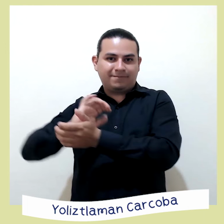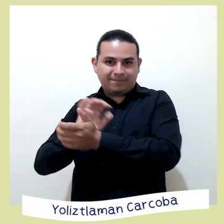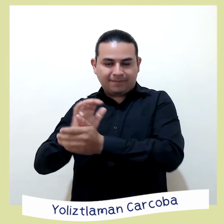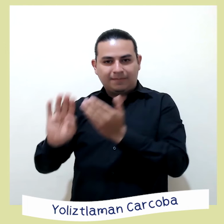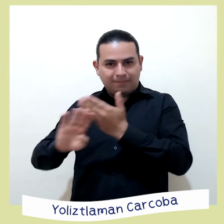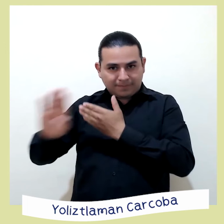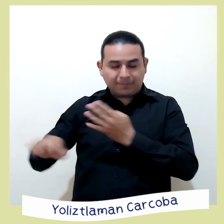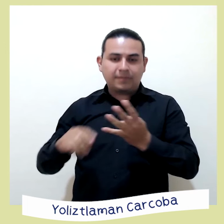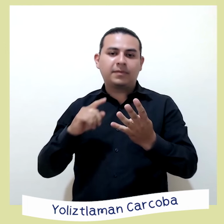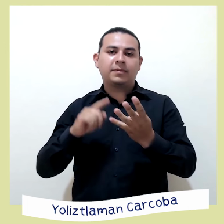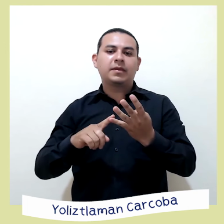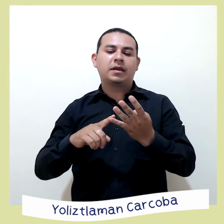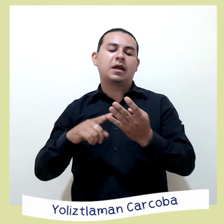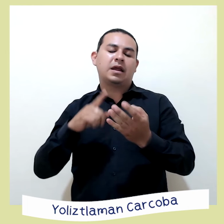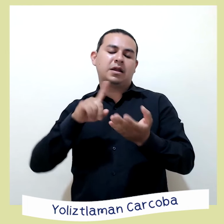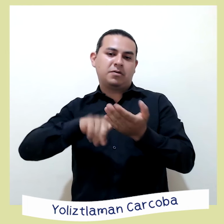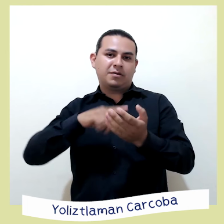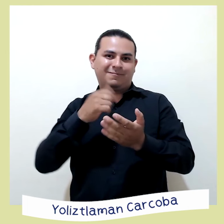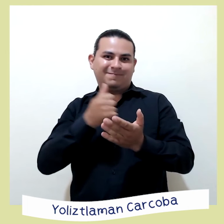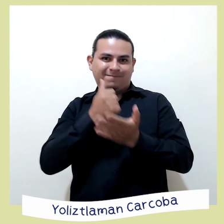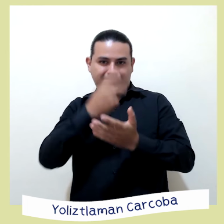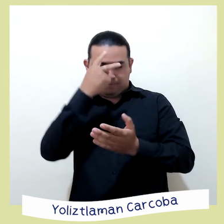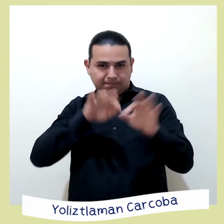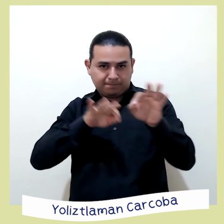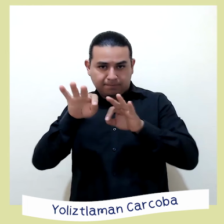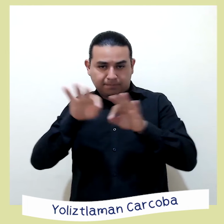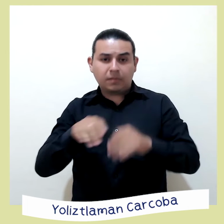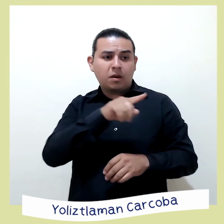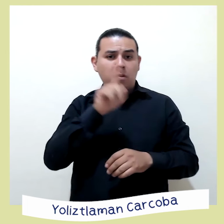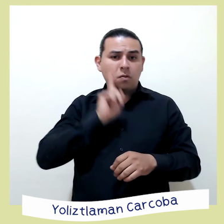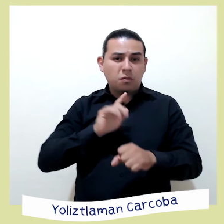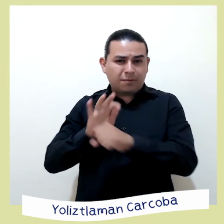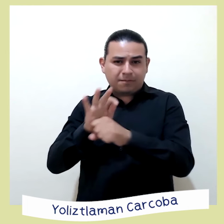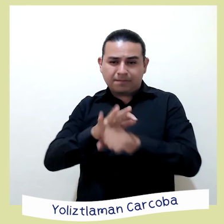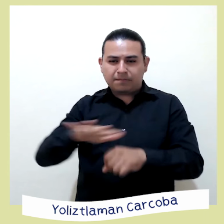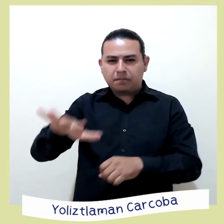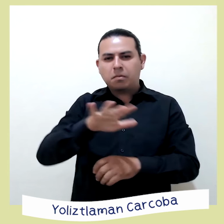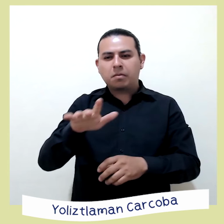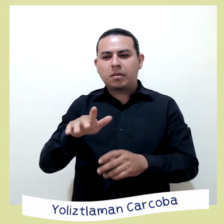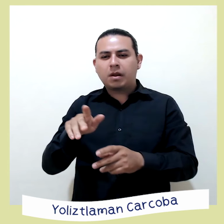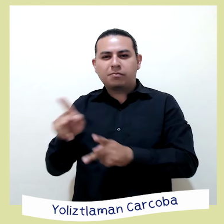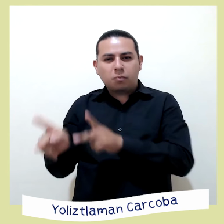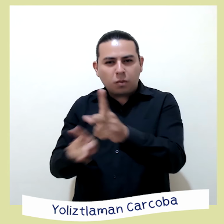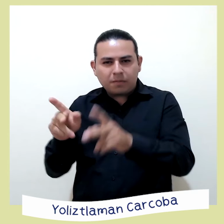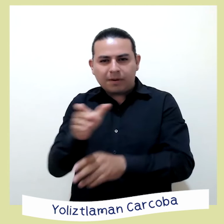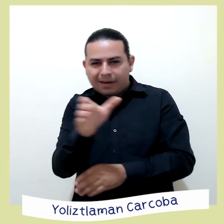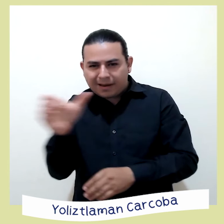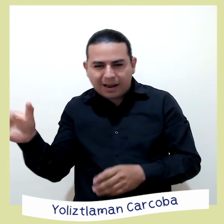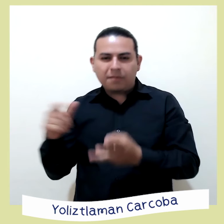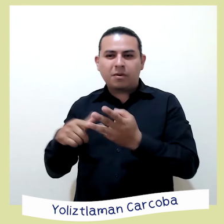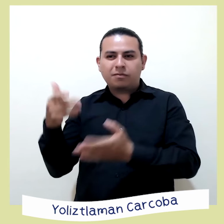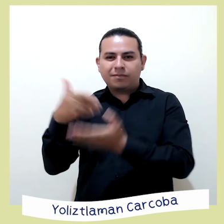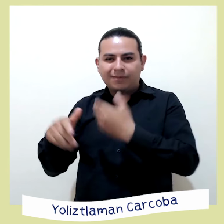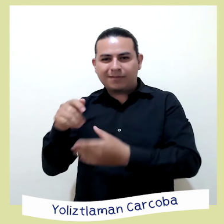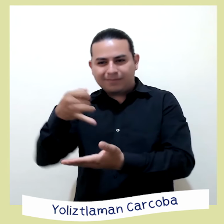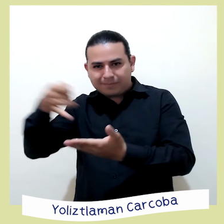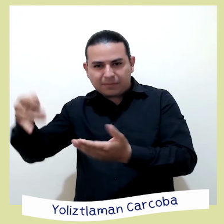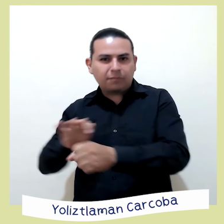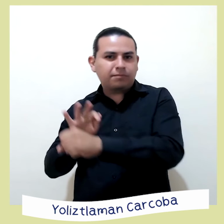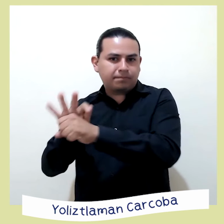sociología. Ha colaborado con la Comisión de Derechos Humanos, la Comisión para Prevenir la Discriminación y la Asamblea